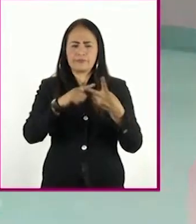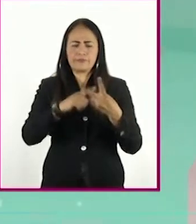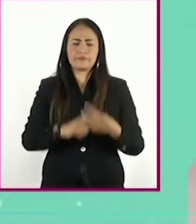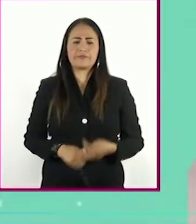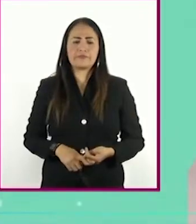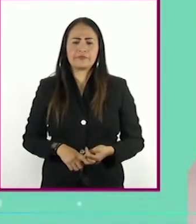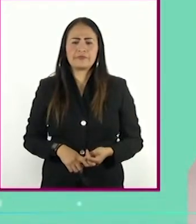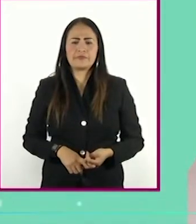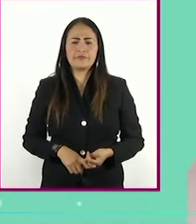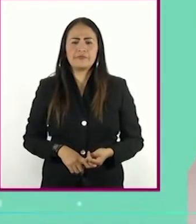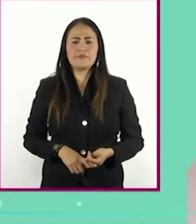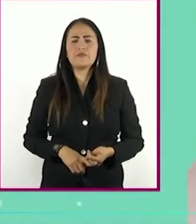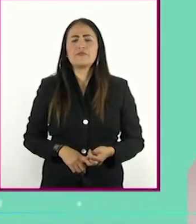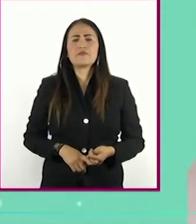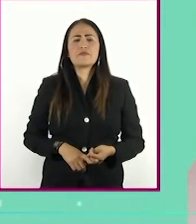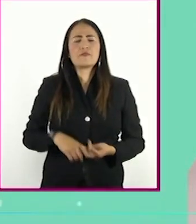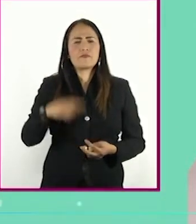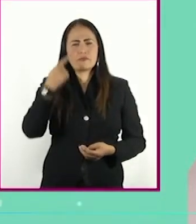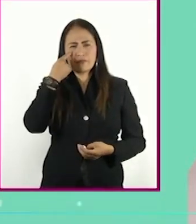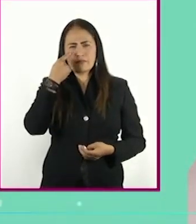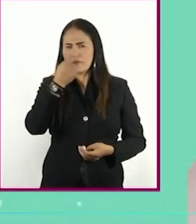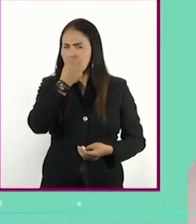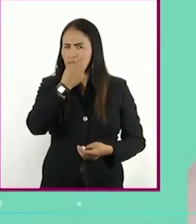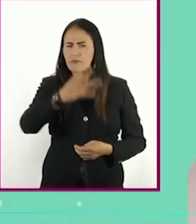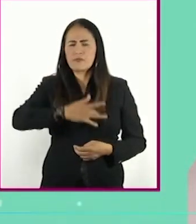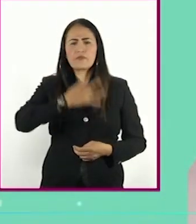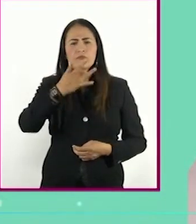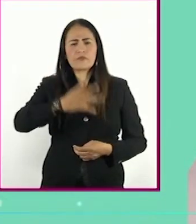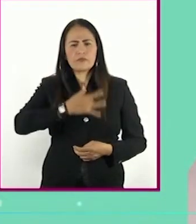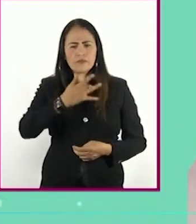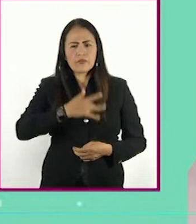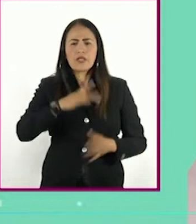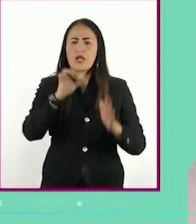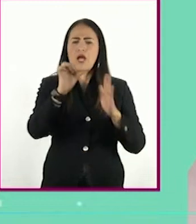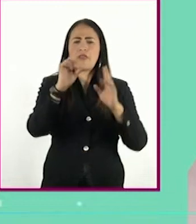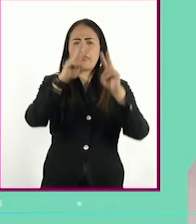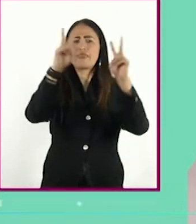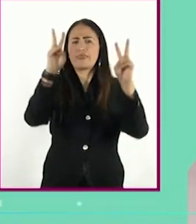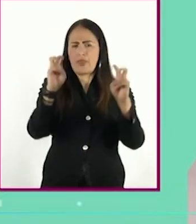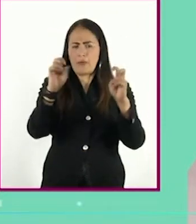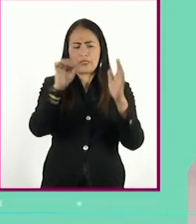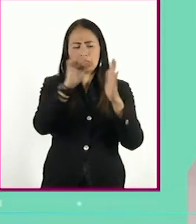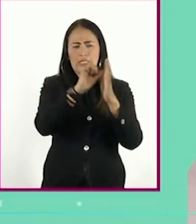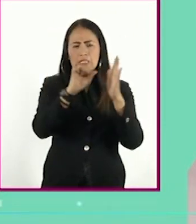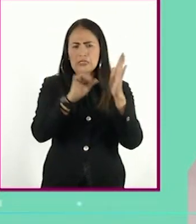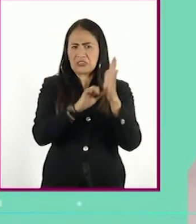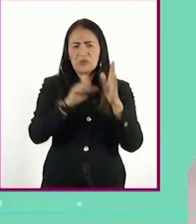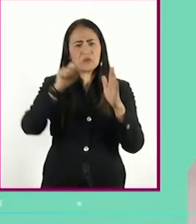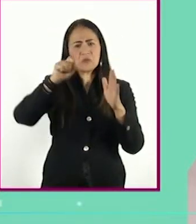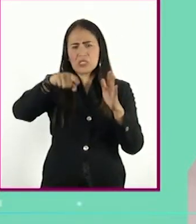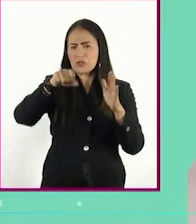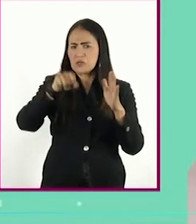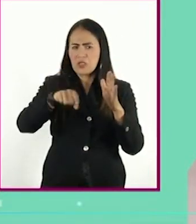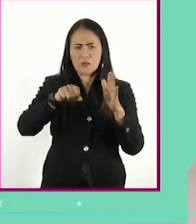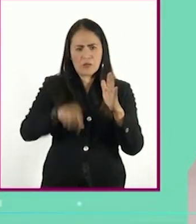1. Perspectiva. Los temas de los artículos en general son siempre los mismos. Por